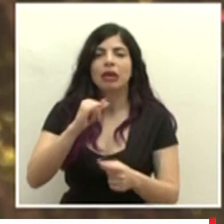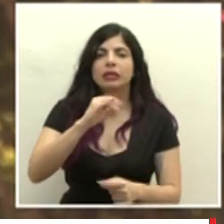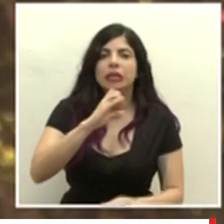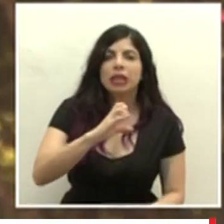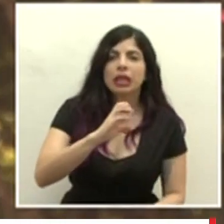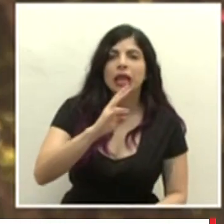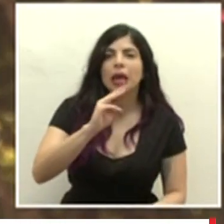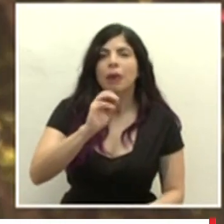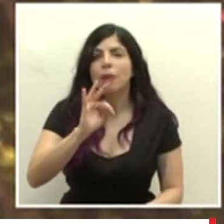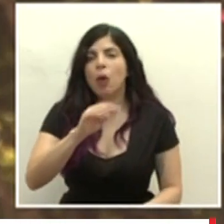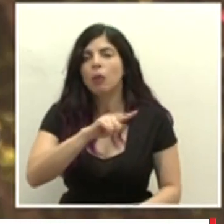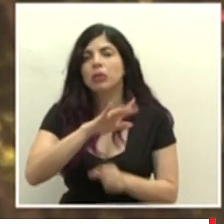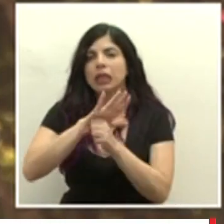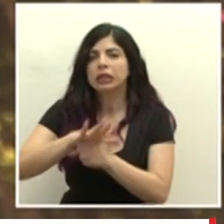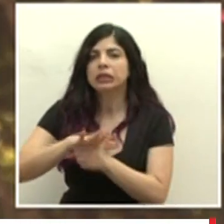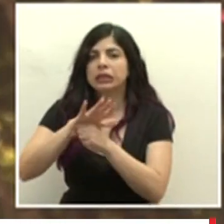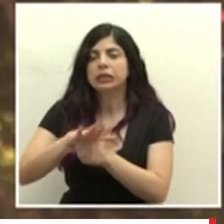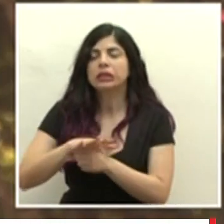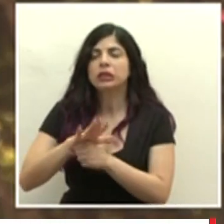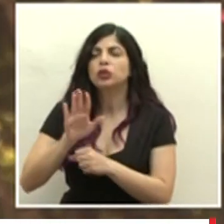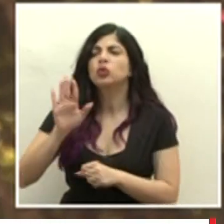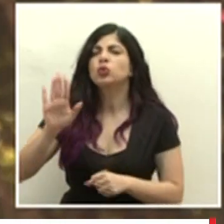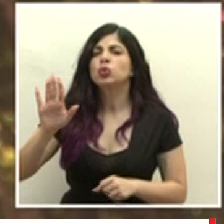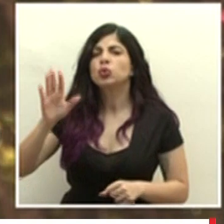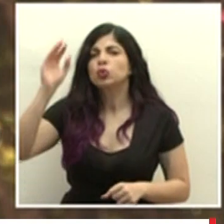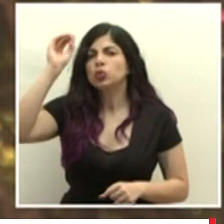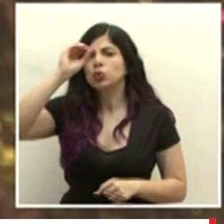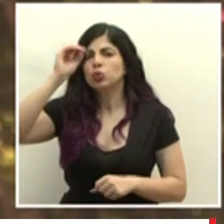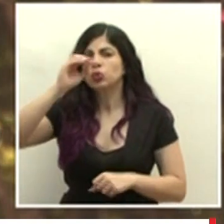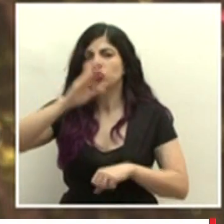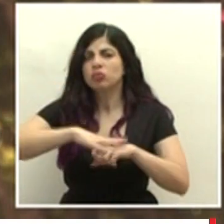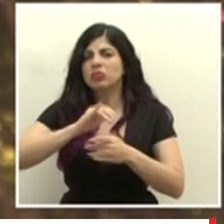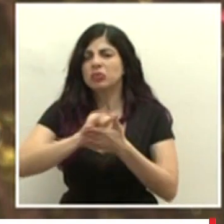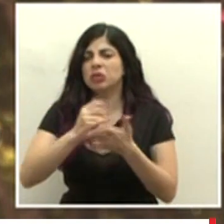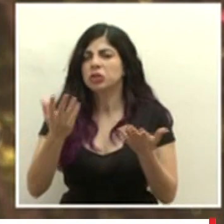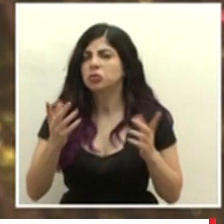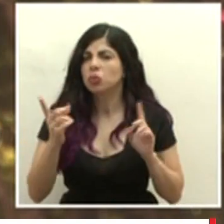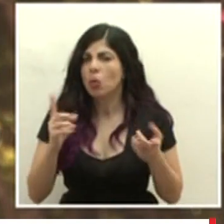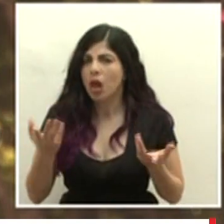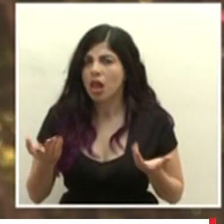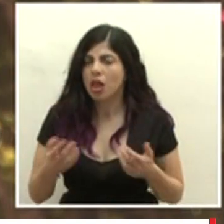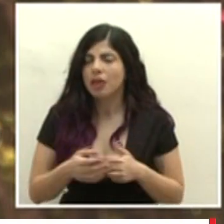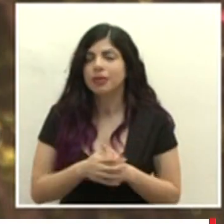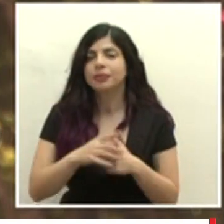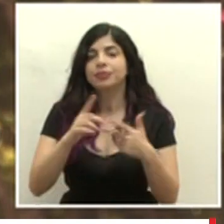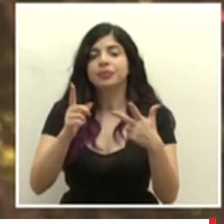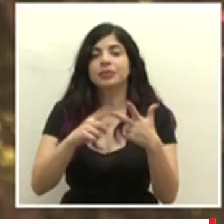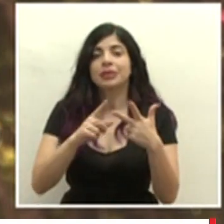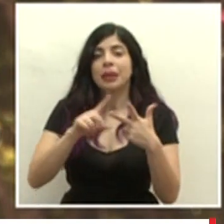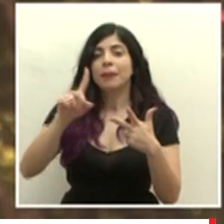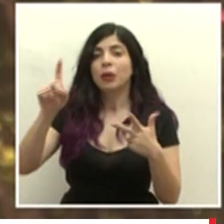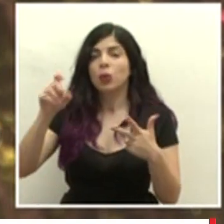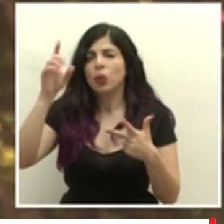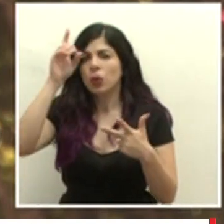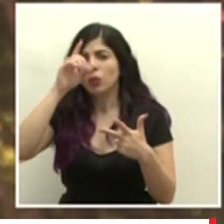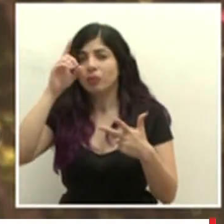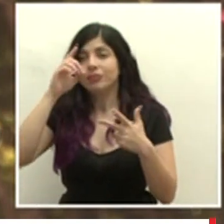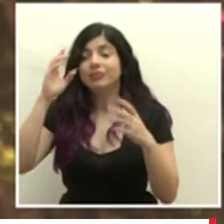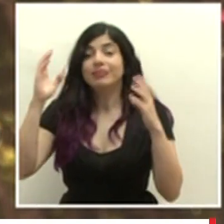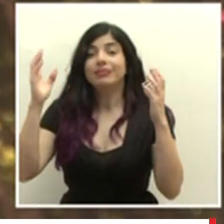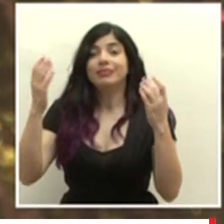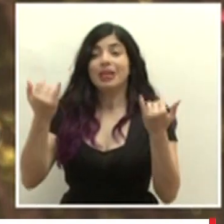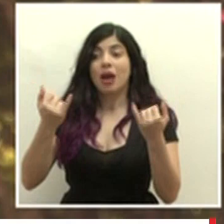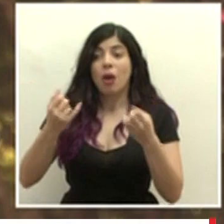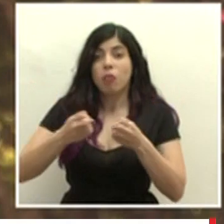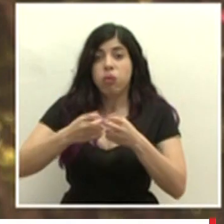en las últimas horas. ¿Cuál es su posición al respecto? Y tercera consulta, don Daniel, con la aceleración de casos